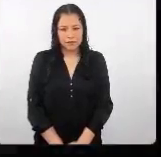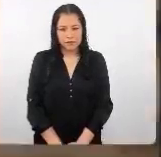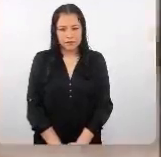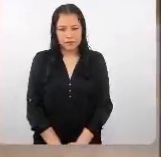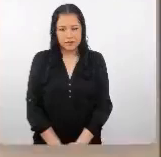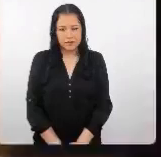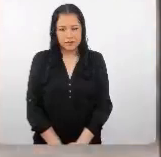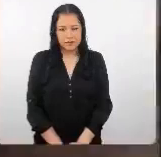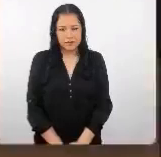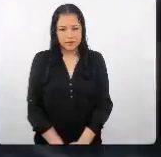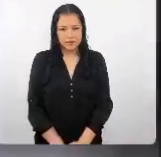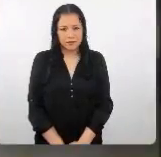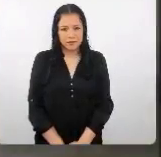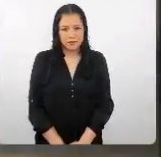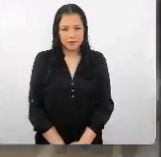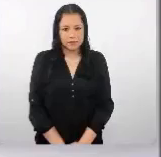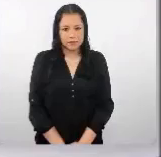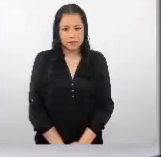¡Gracias!